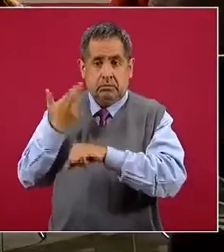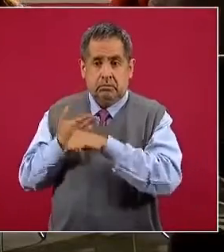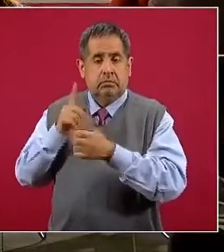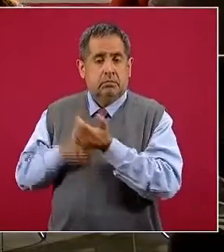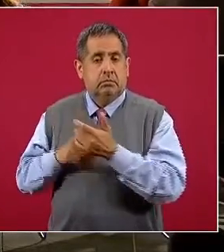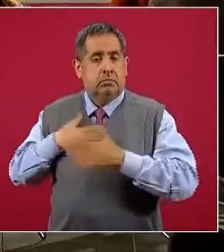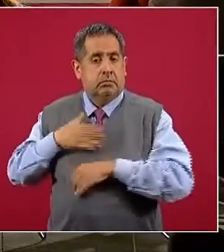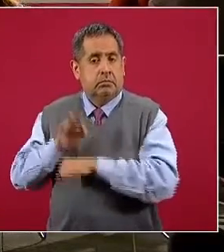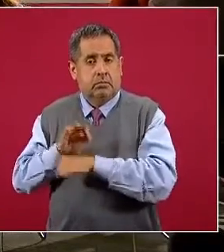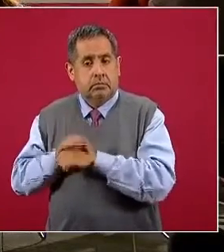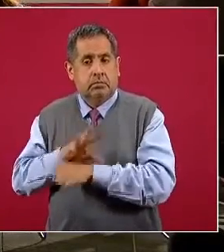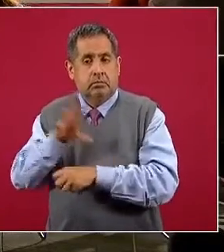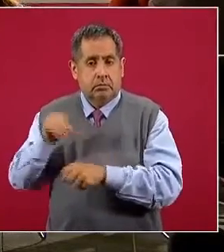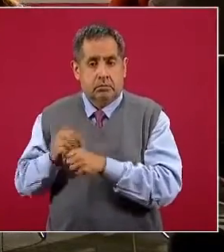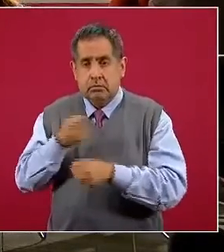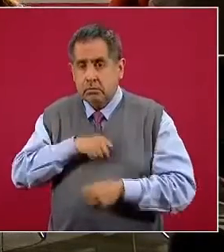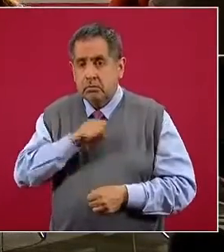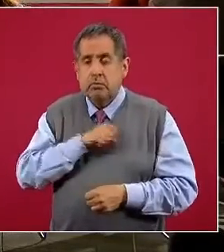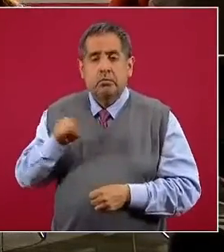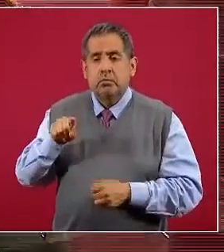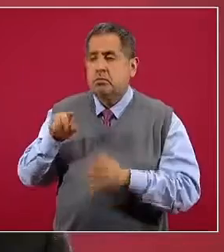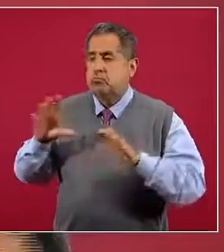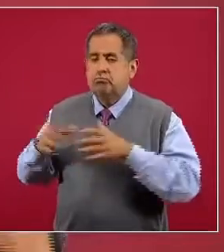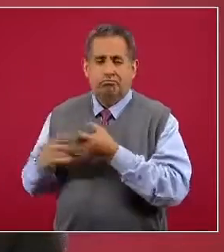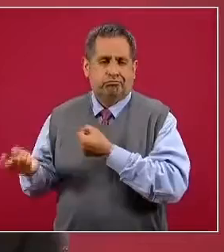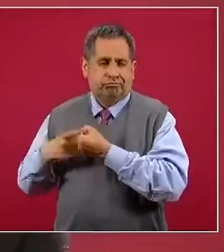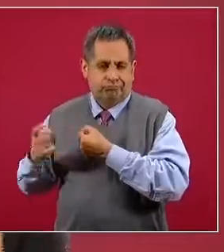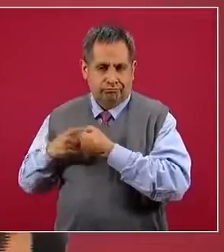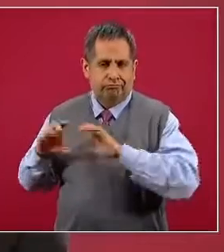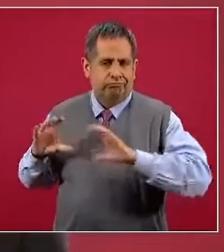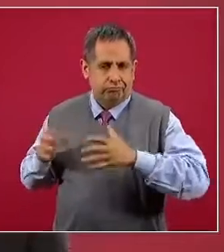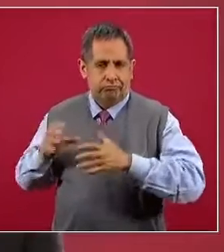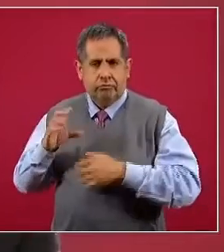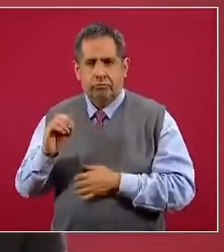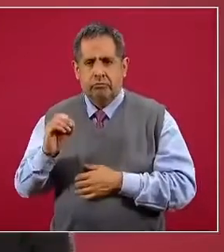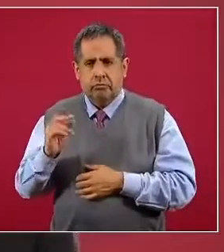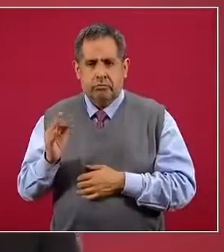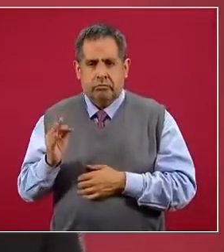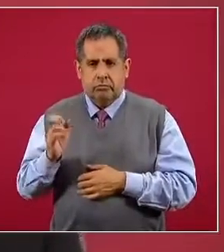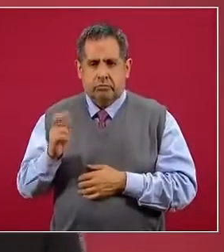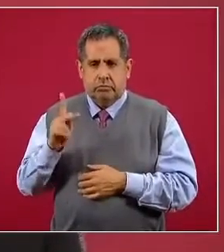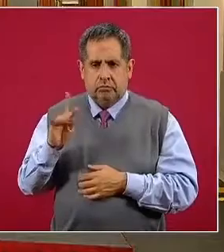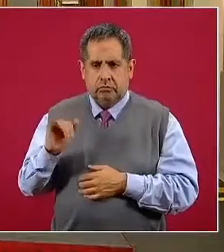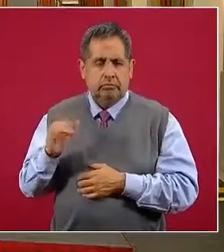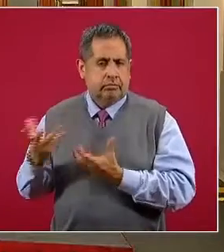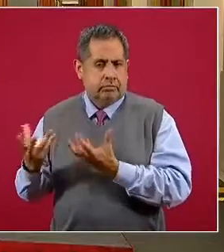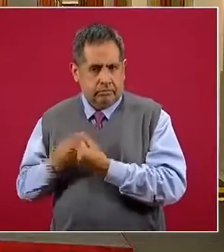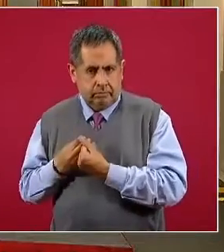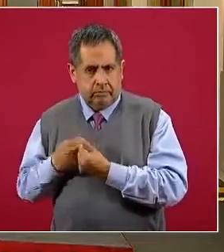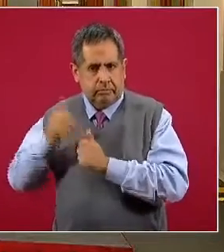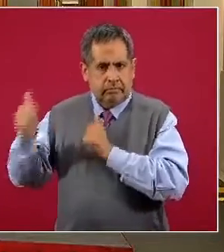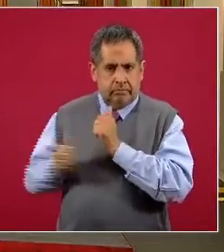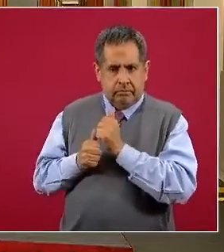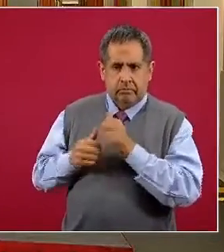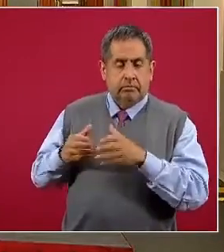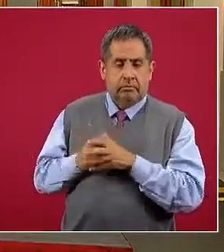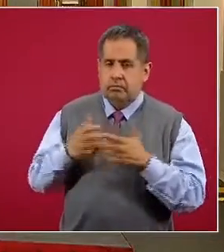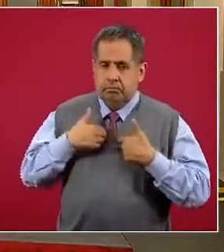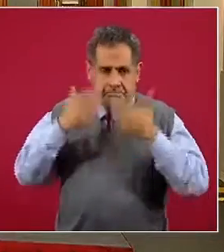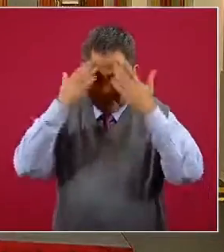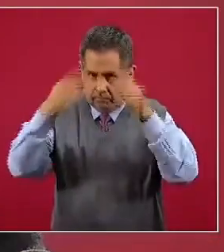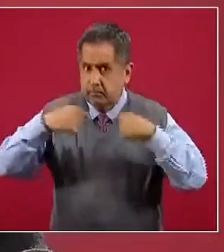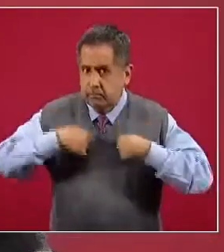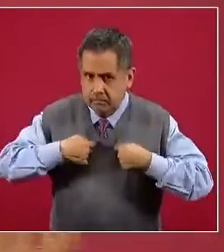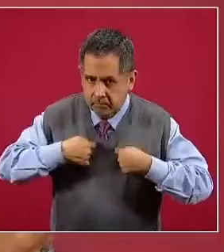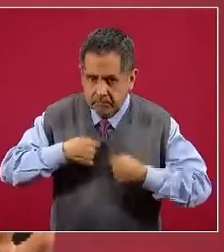y Promoción de la Salud, los centros afiliados o COFEPRIS, a partir de que fue adscrita a la subsecretaría, no tengo